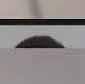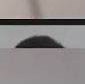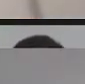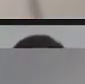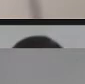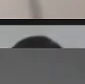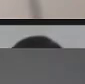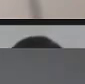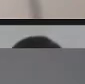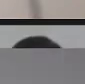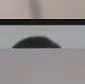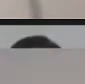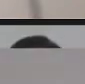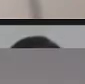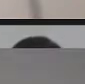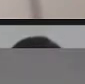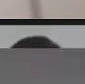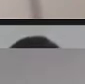que,